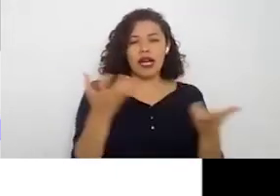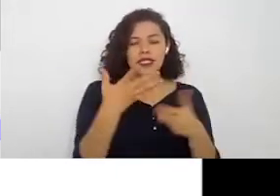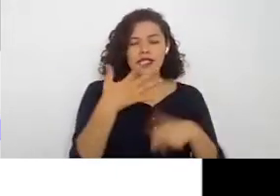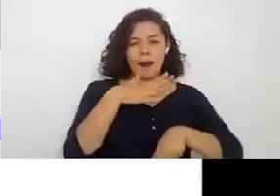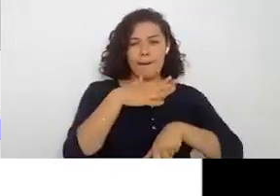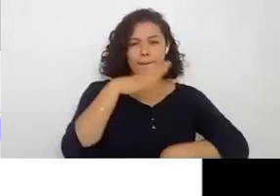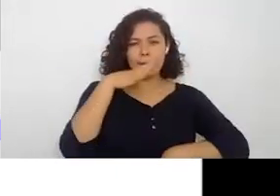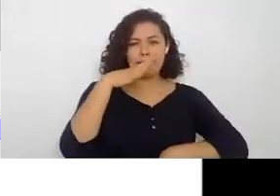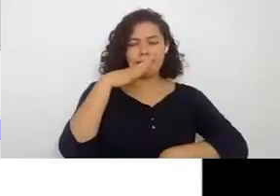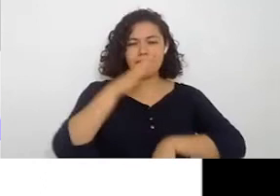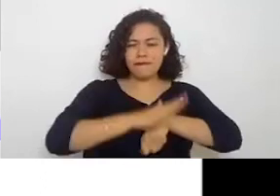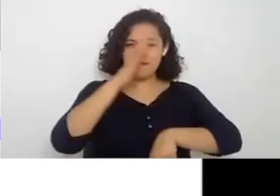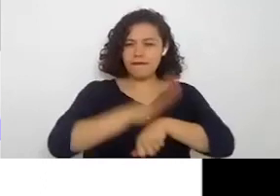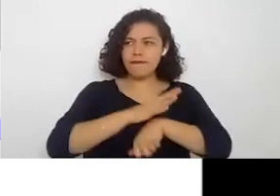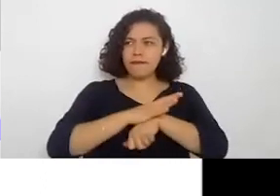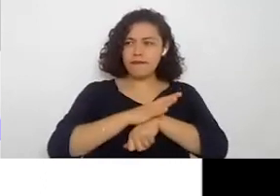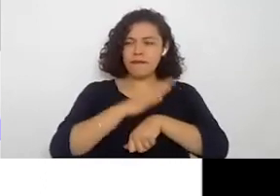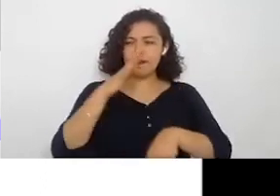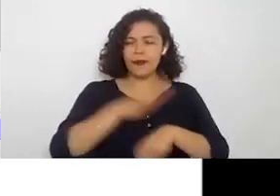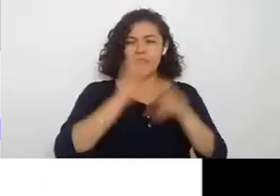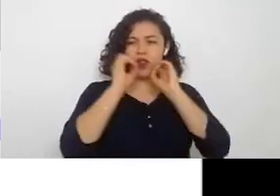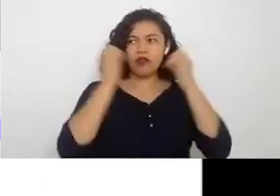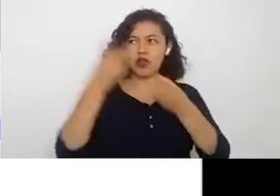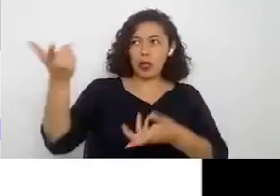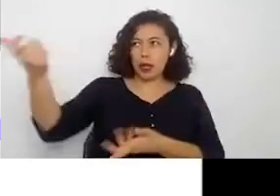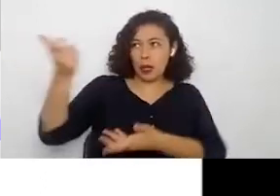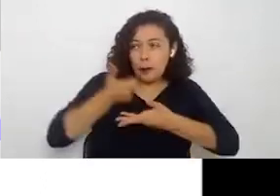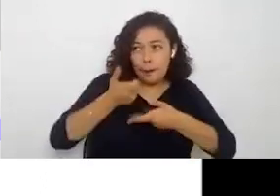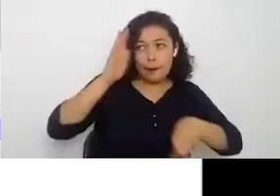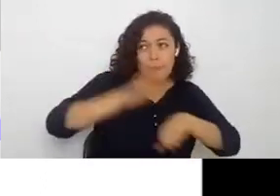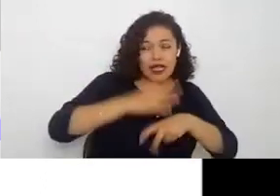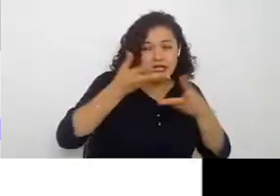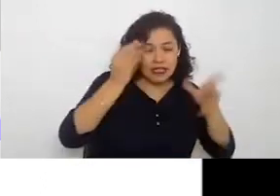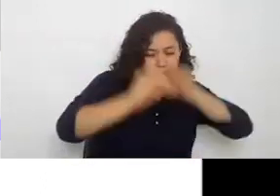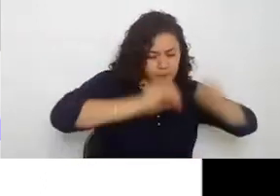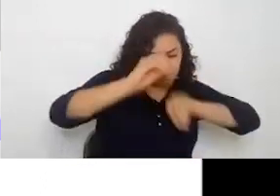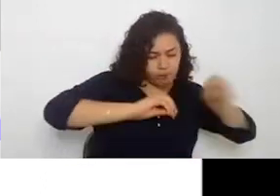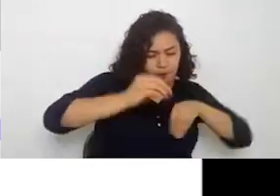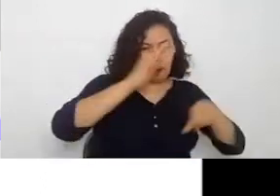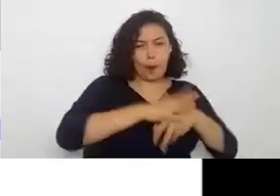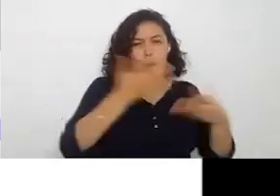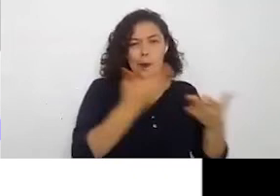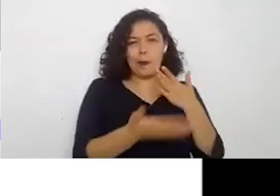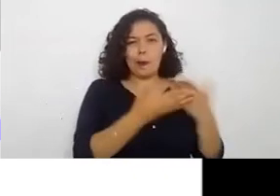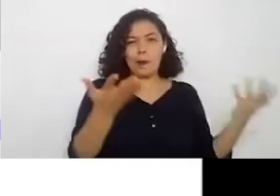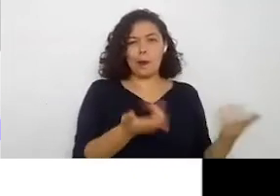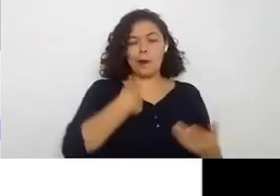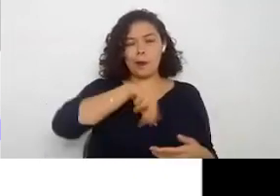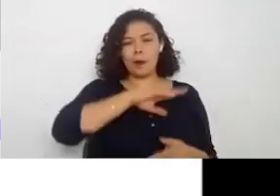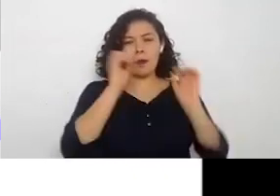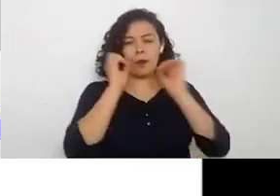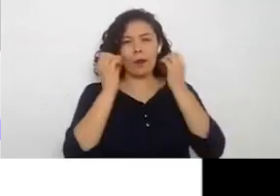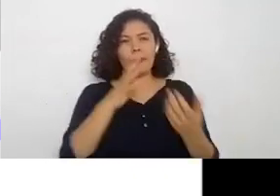en una asociación. Nosotros dentro de una asociación a la que pertenezco tenemos un comedor en